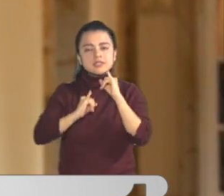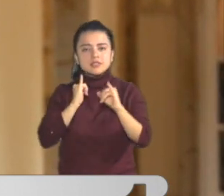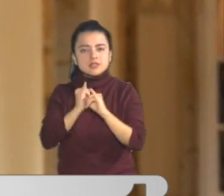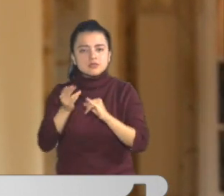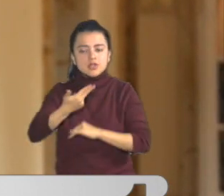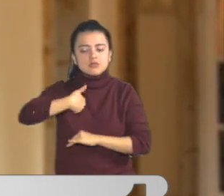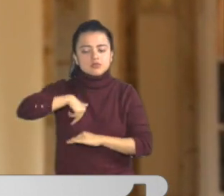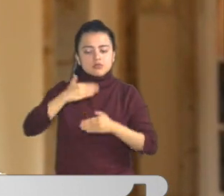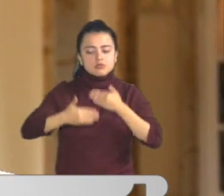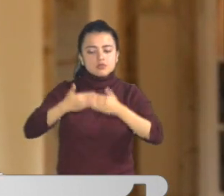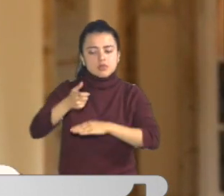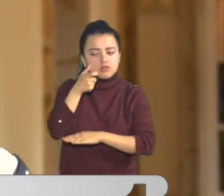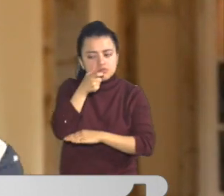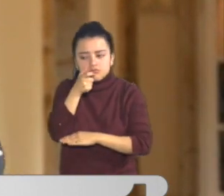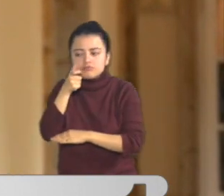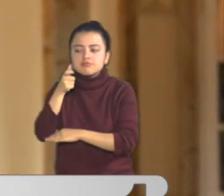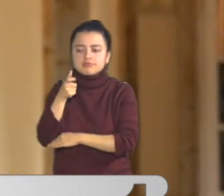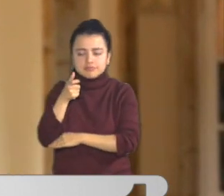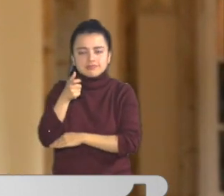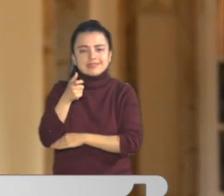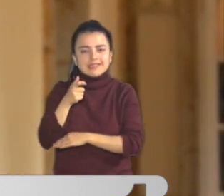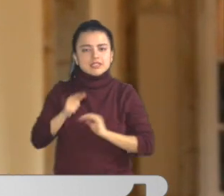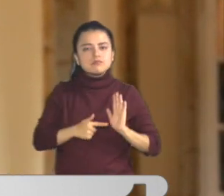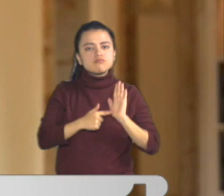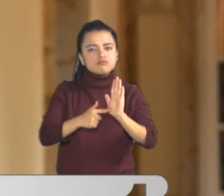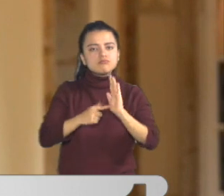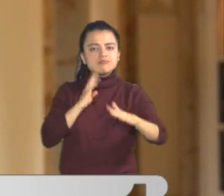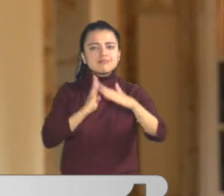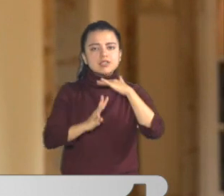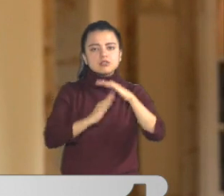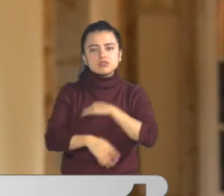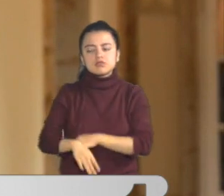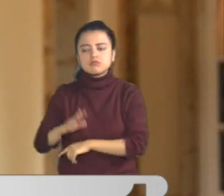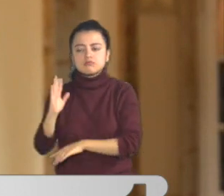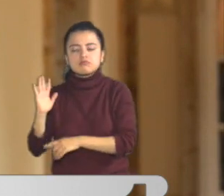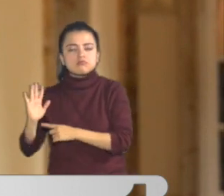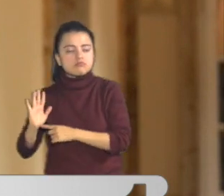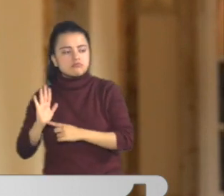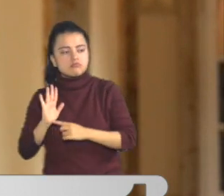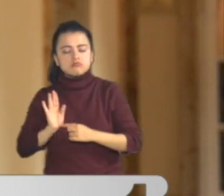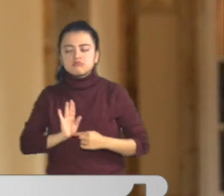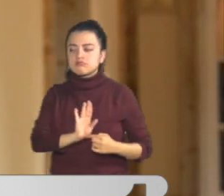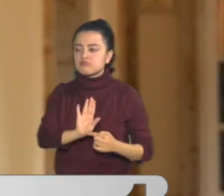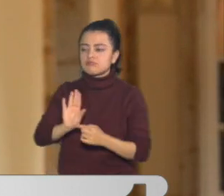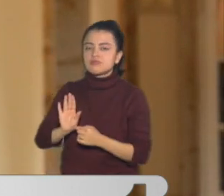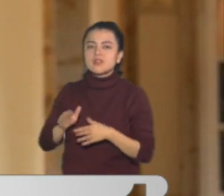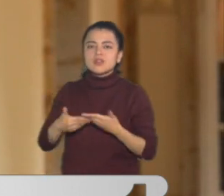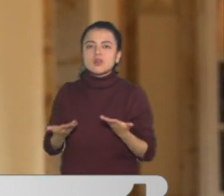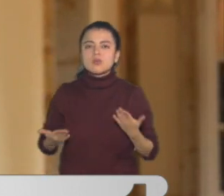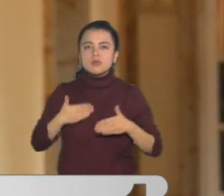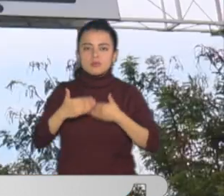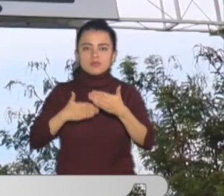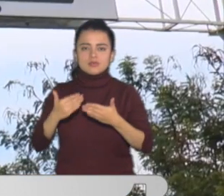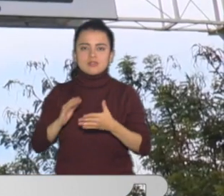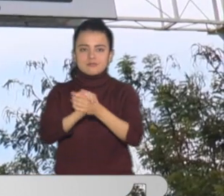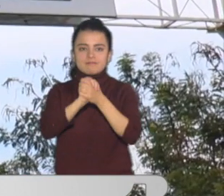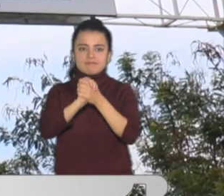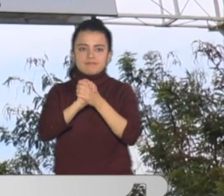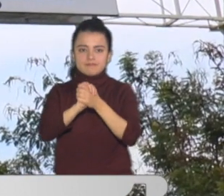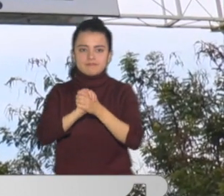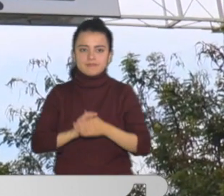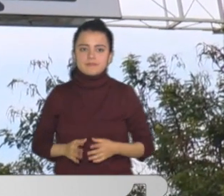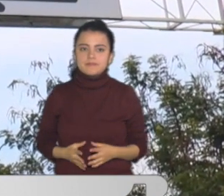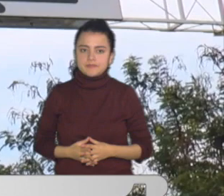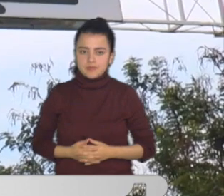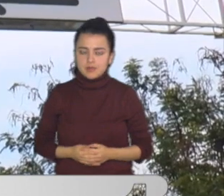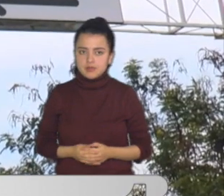lo que nosotros hemos construido, de esa visibilidad que le estamos dando al migrante, porque esto es algo que se basa en la fraternidad y la hermandad. Se desconoce